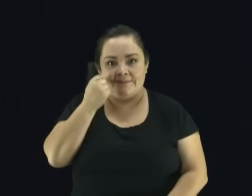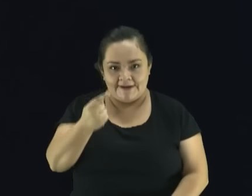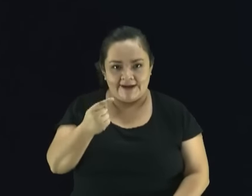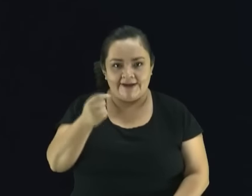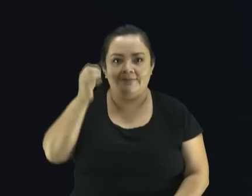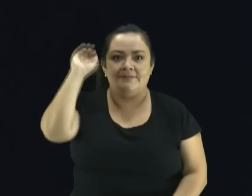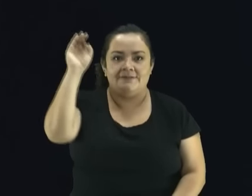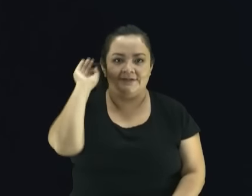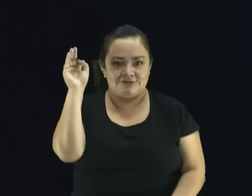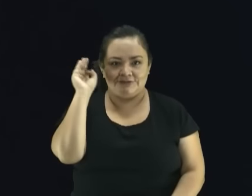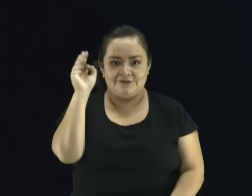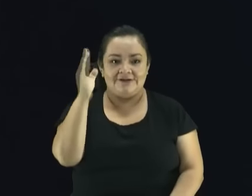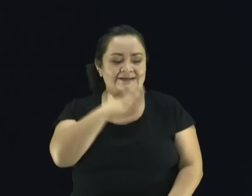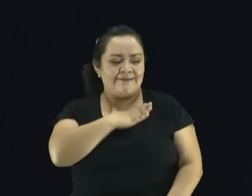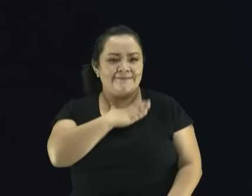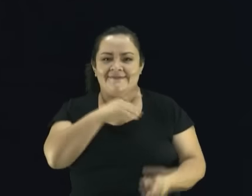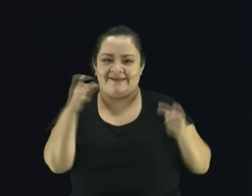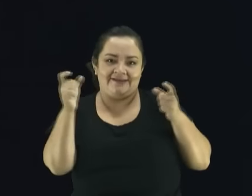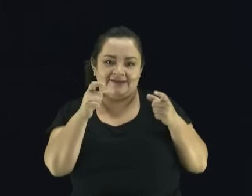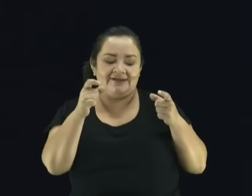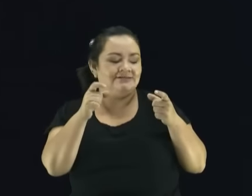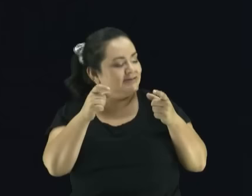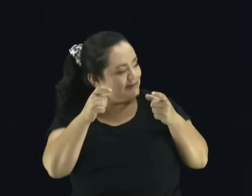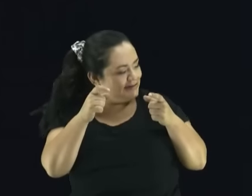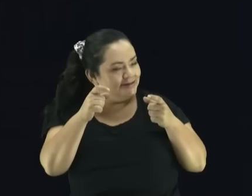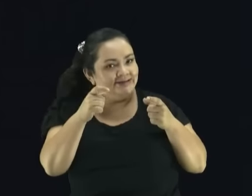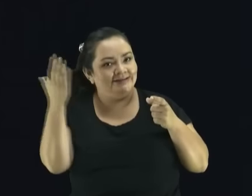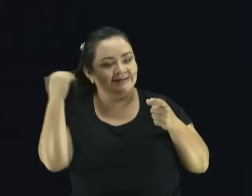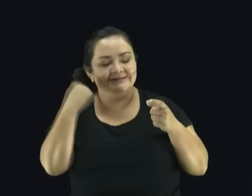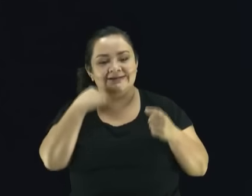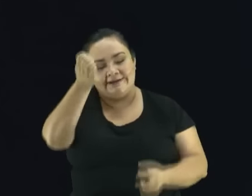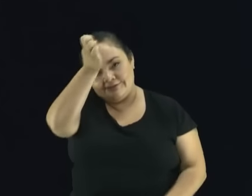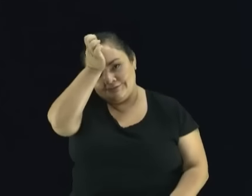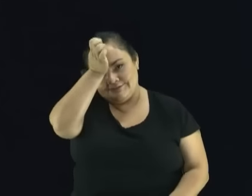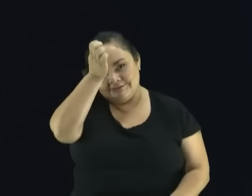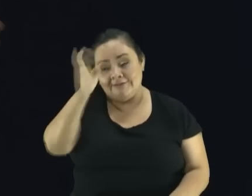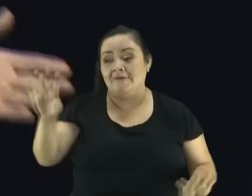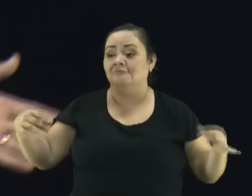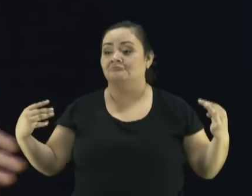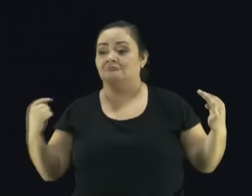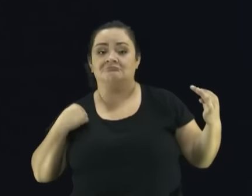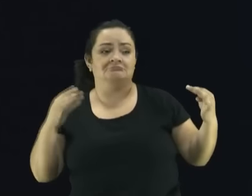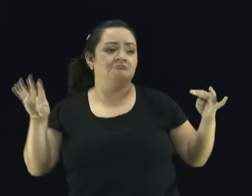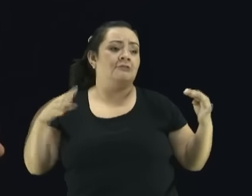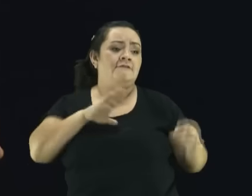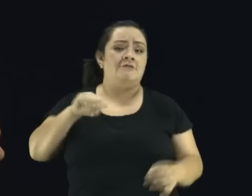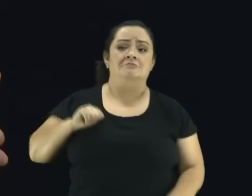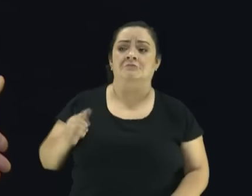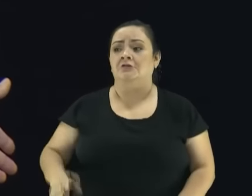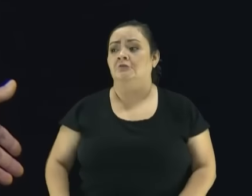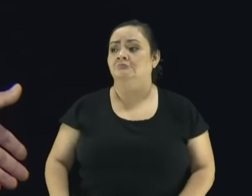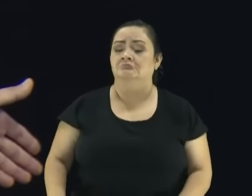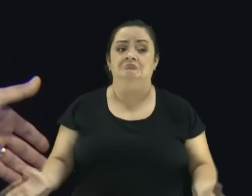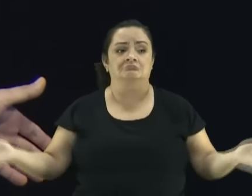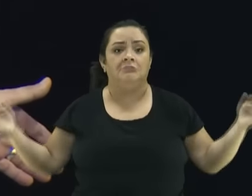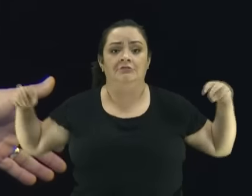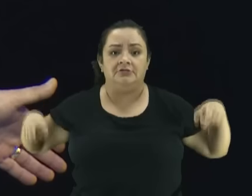aprendan de nuestros errores no se endosen no sienten a la familia Pastoral como que son ídolos aquí